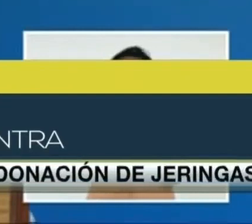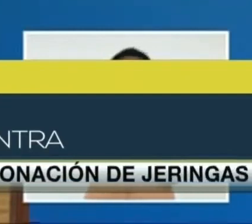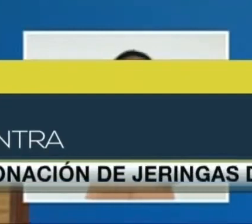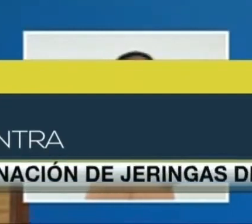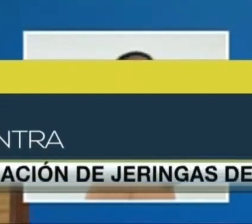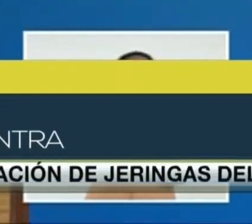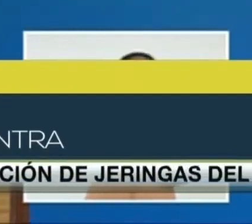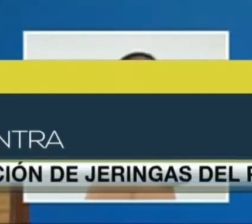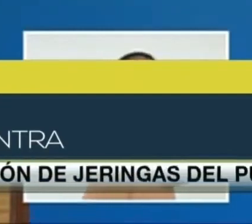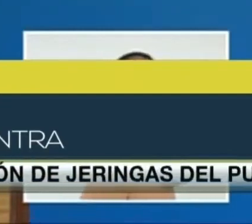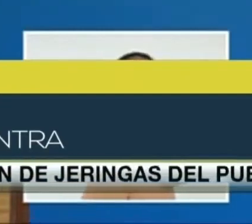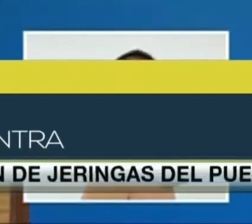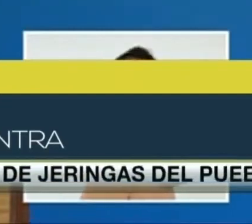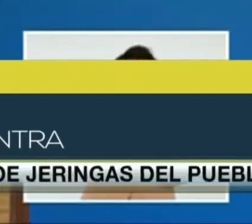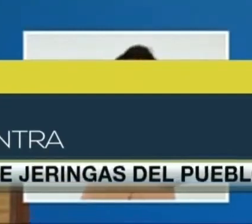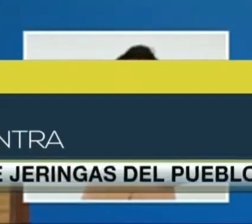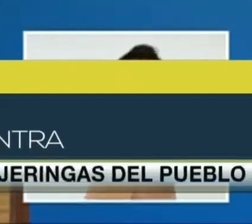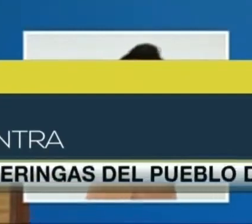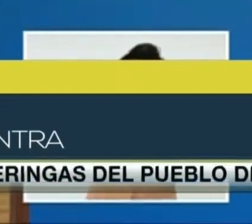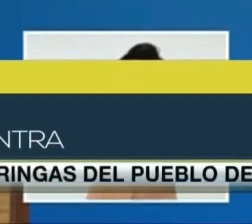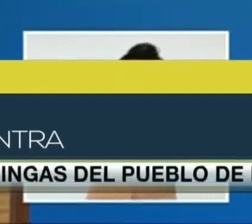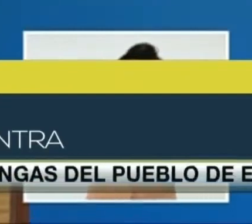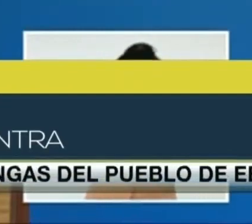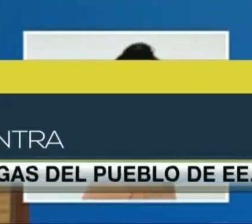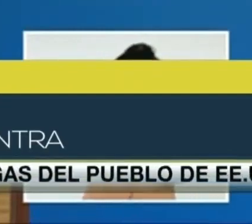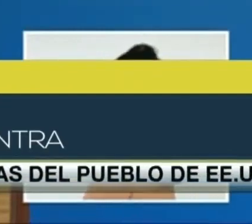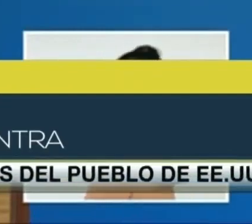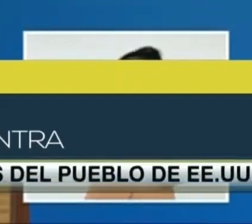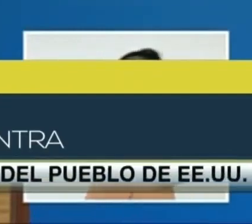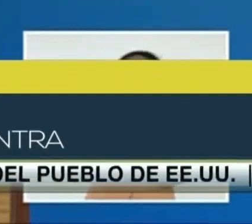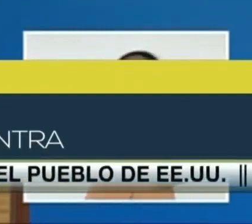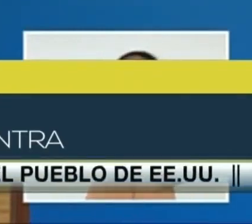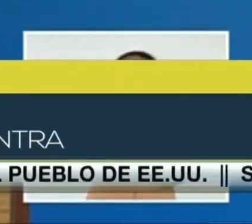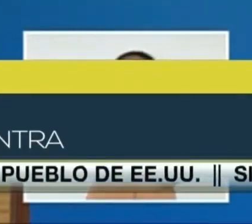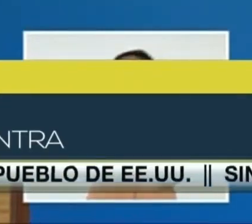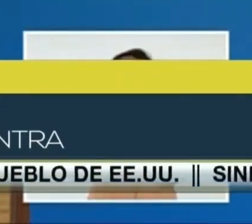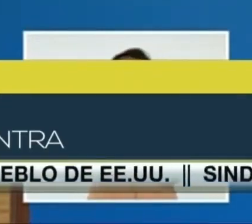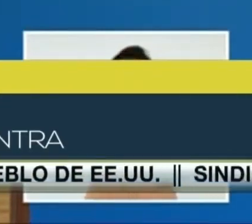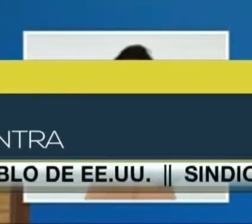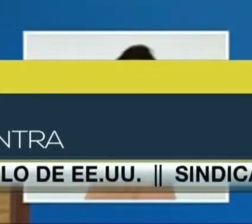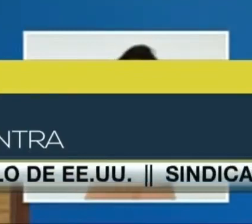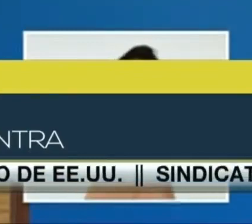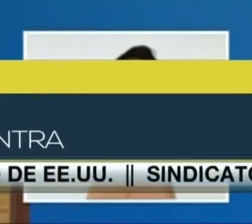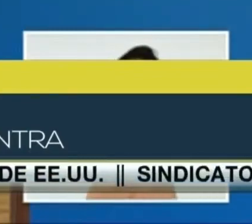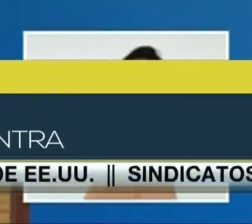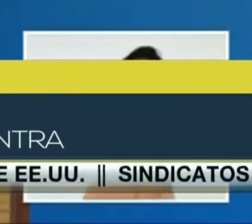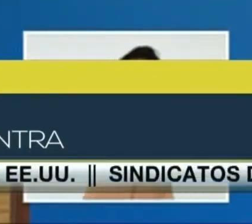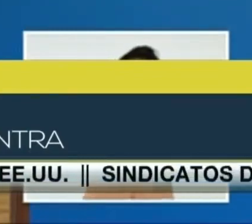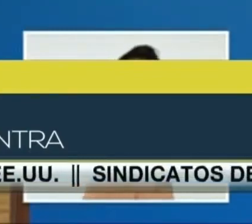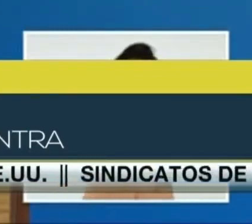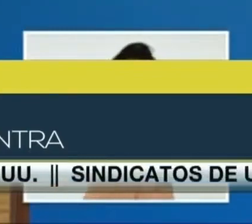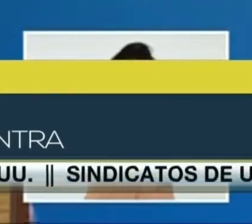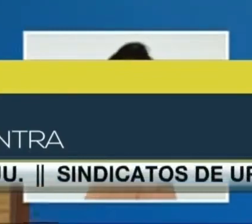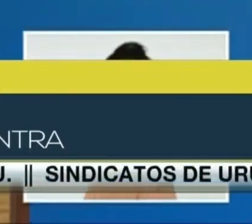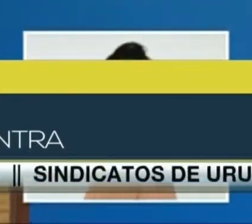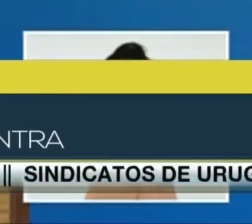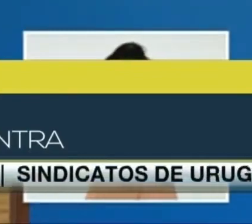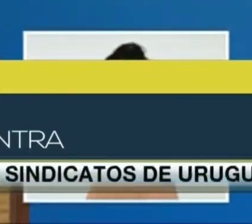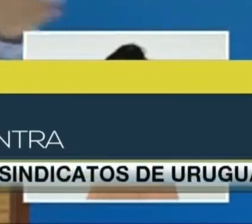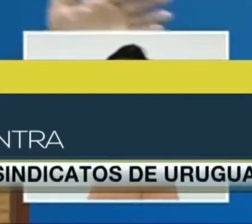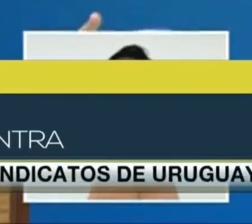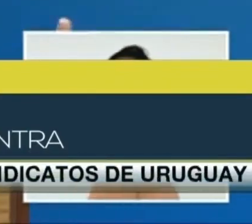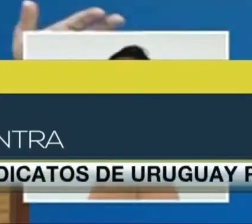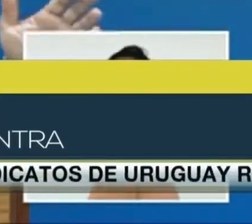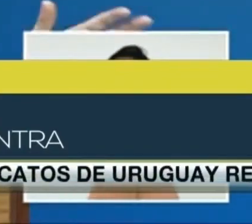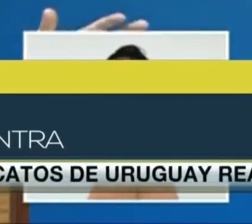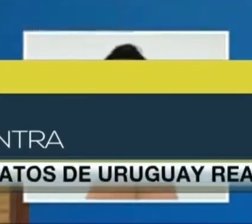entidades cubanas reciben el 40% del monto remesado o el 20% del monto remesado, que son las